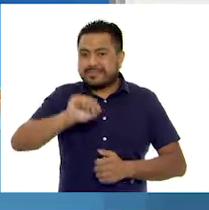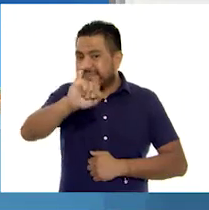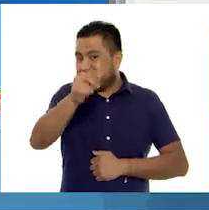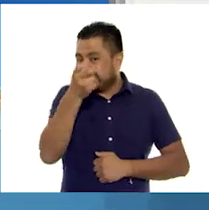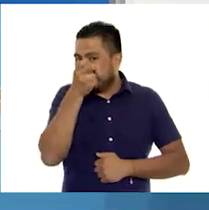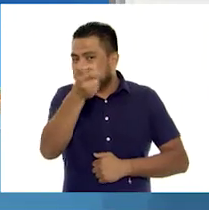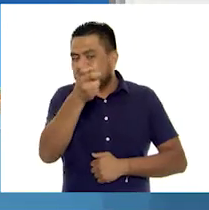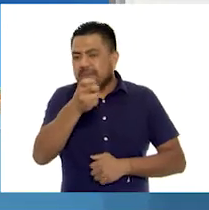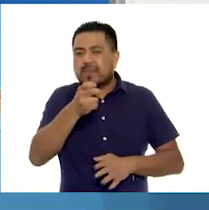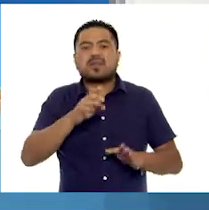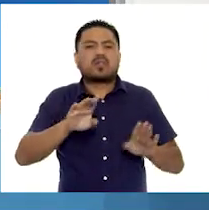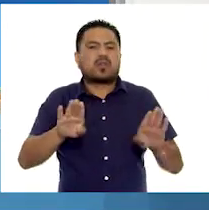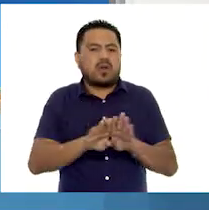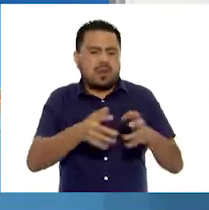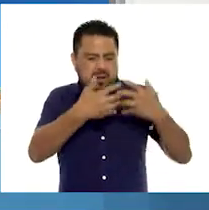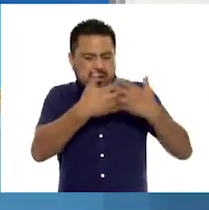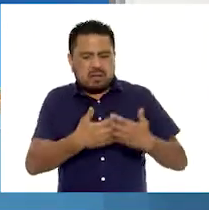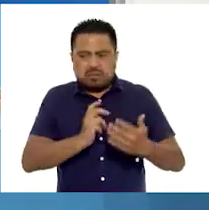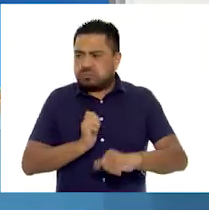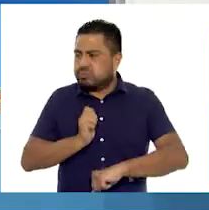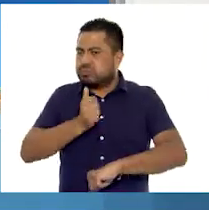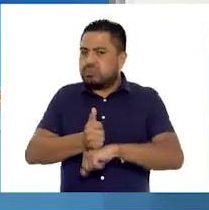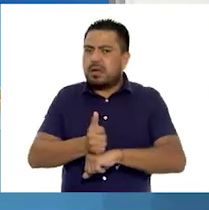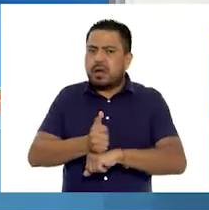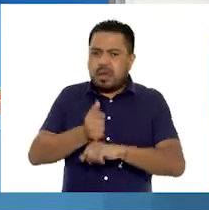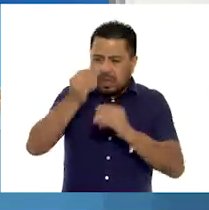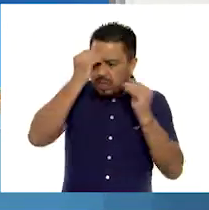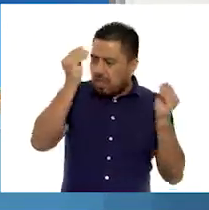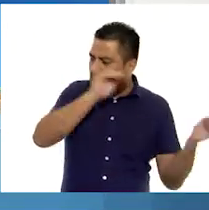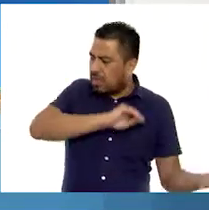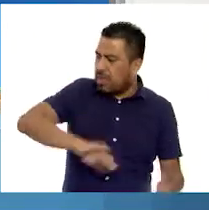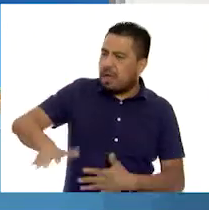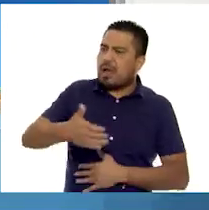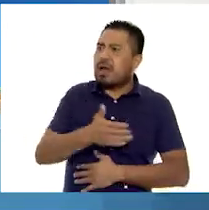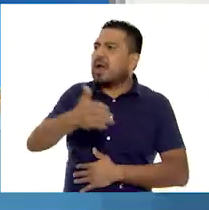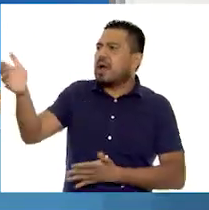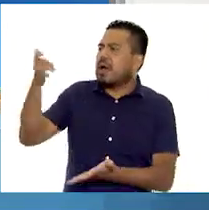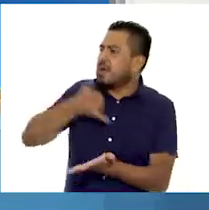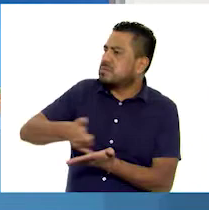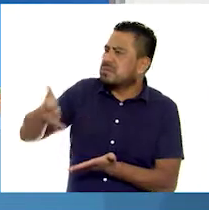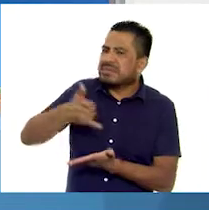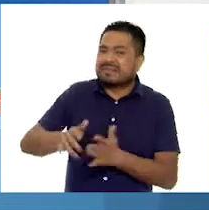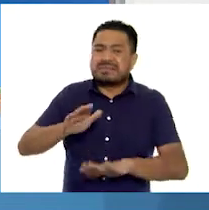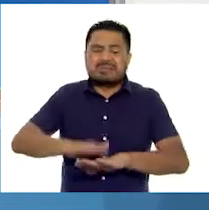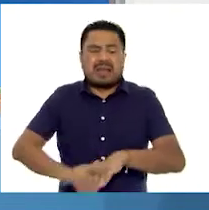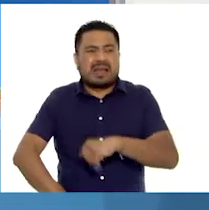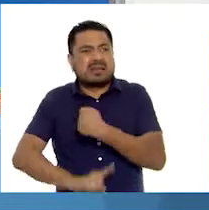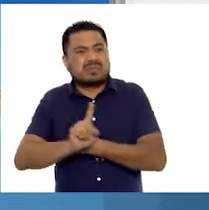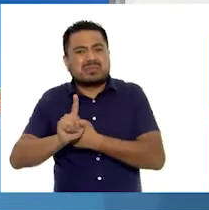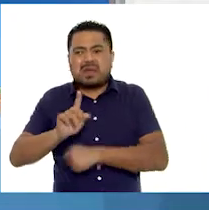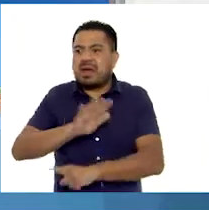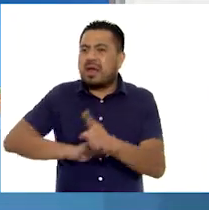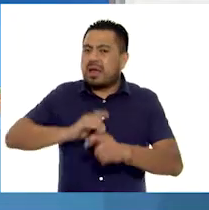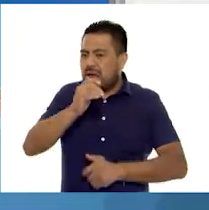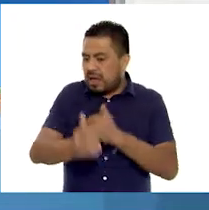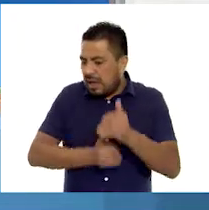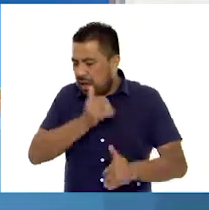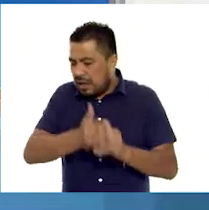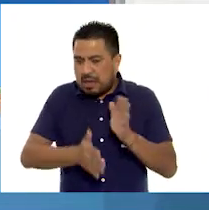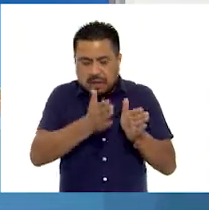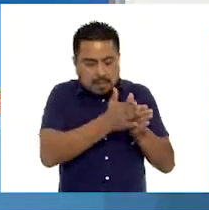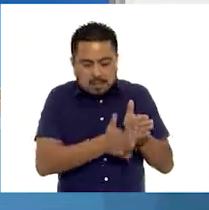como efecto de la industrialización se descuidó el campo mexicano lo que se volvería en un grave problema para finales de este periodo